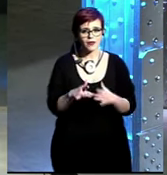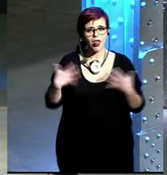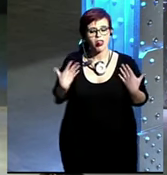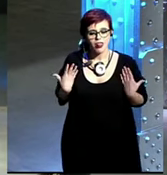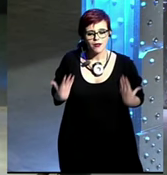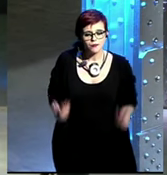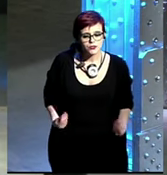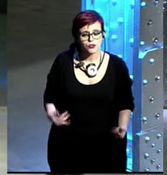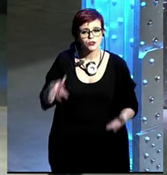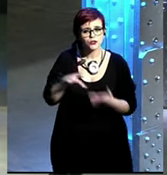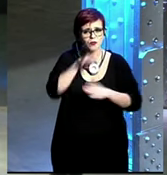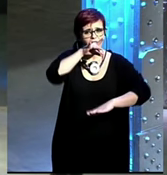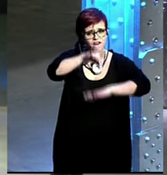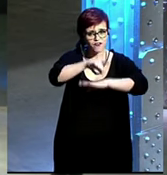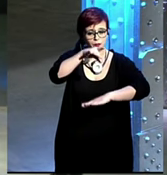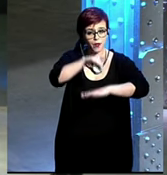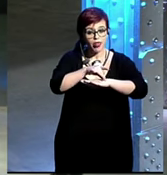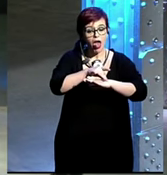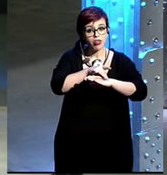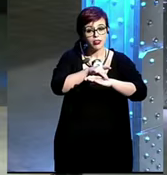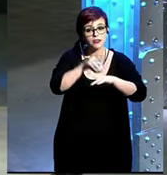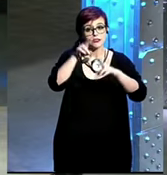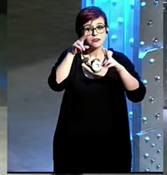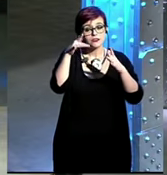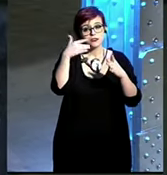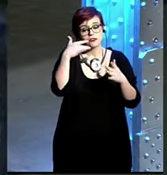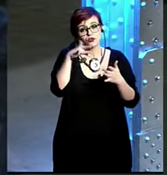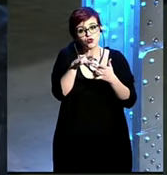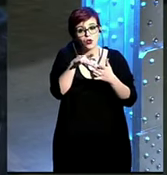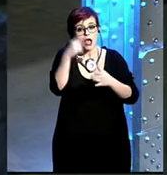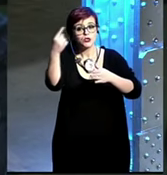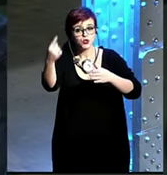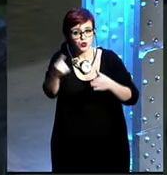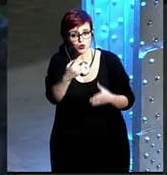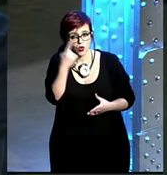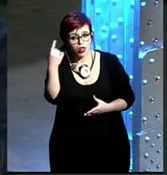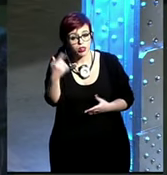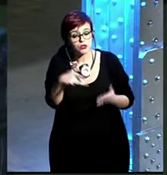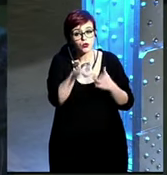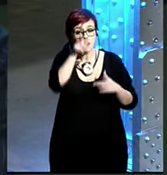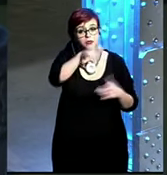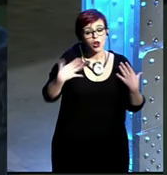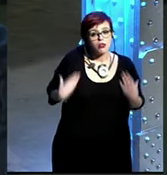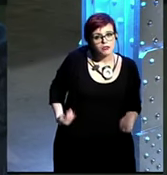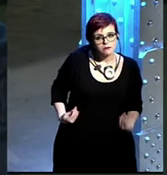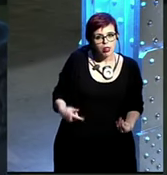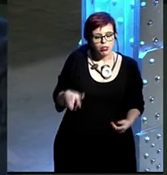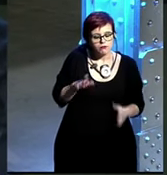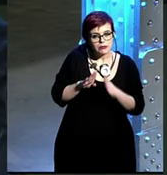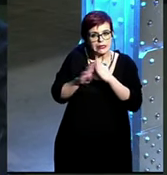La depresión, sobre todo, es una enfermedad de la soledad. Parte de lo que ocurre cuando la gente está deprimida es que se